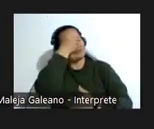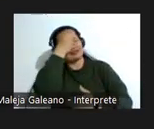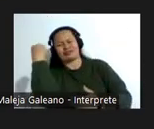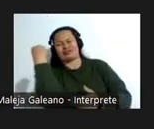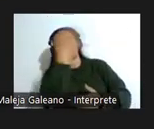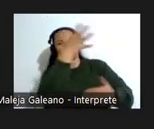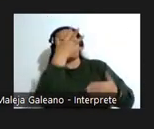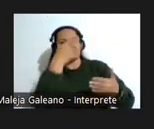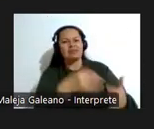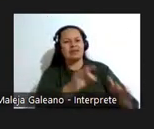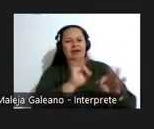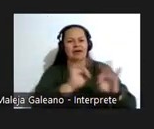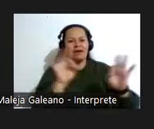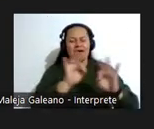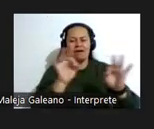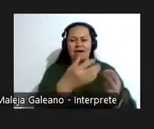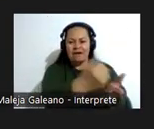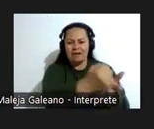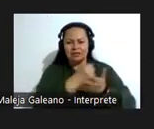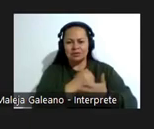ni ha servido de nada.